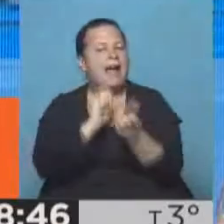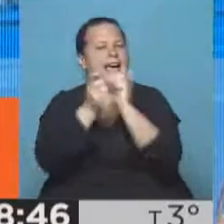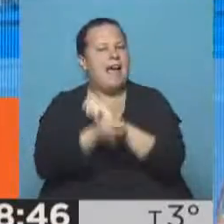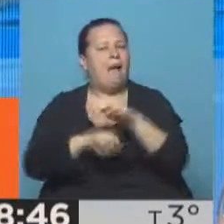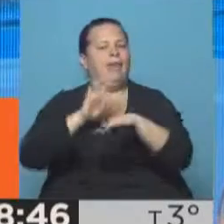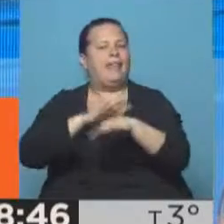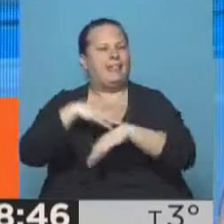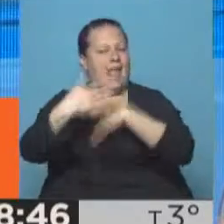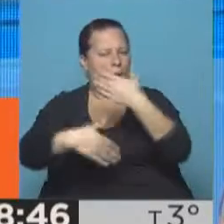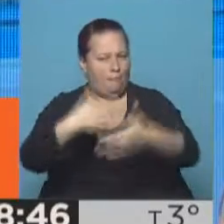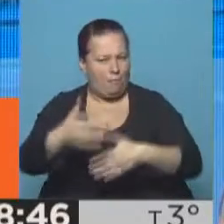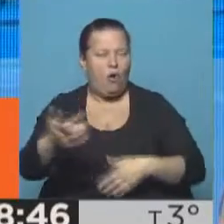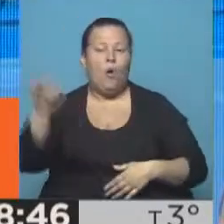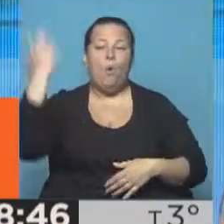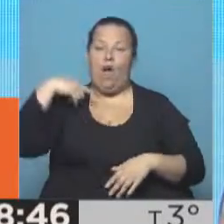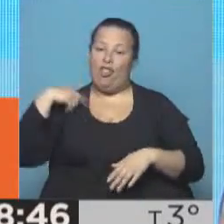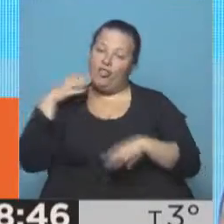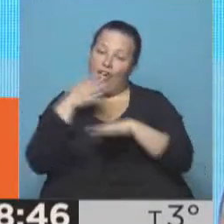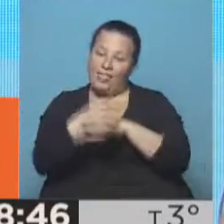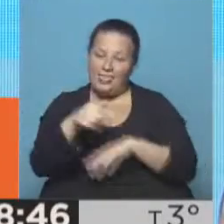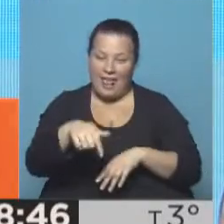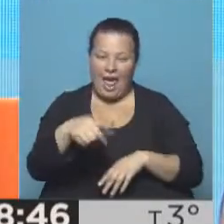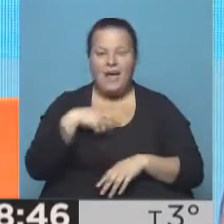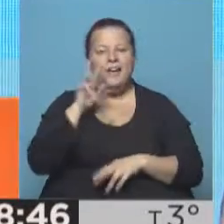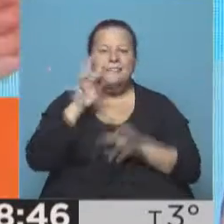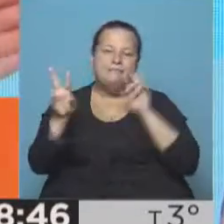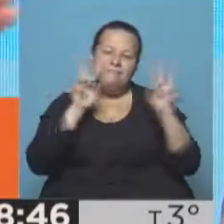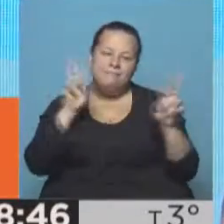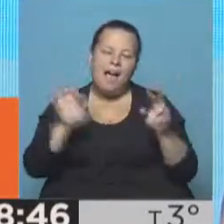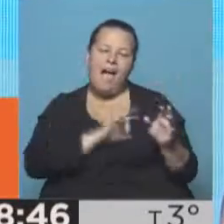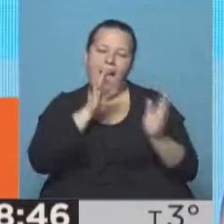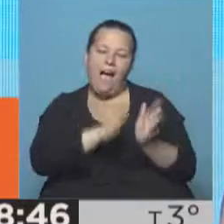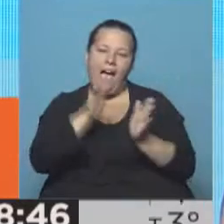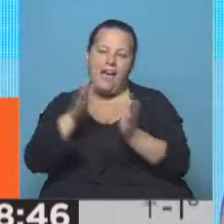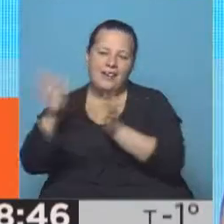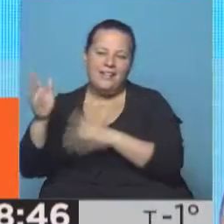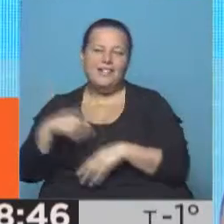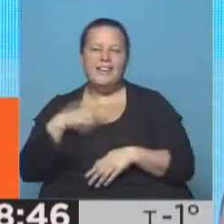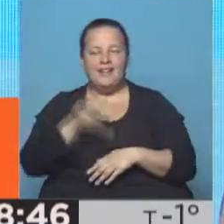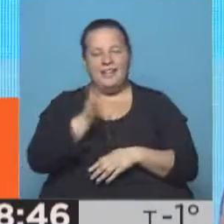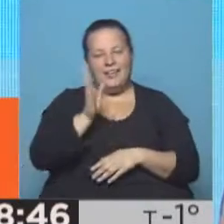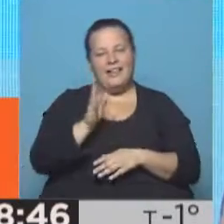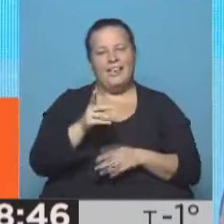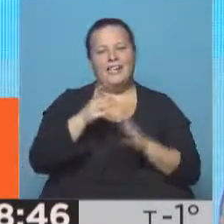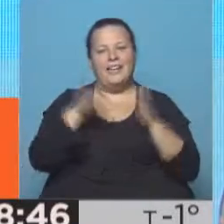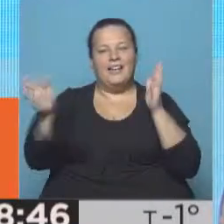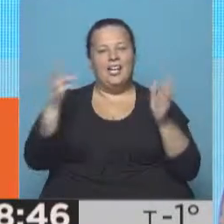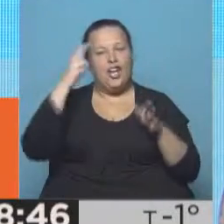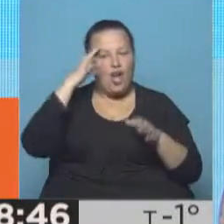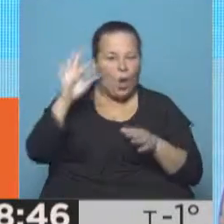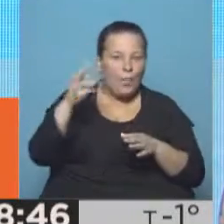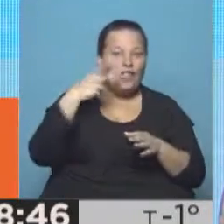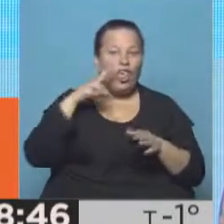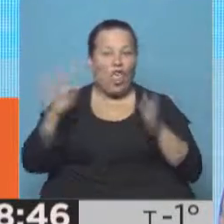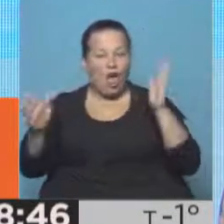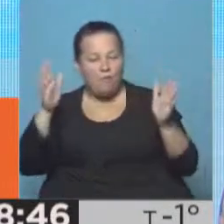el tiempo. Yo cuando entraba acá, que iba viendo las décadas, cuando pasé entre los 90 y los